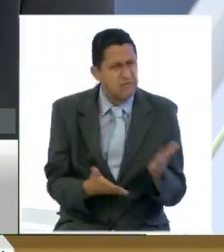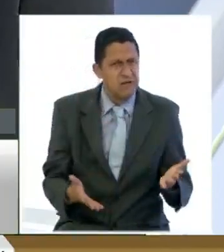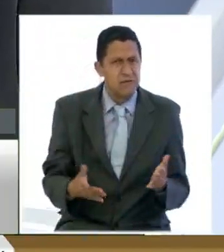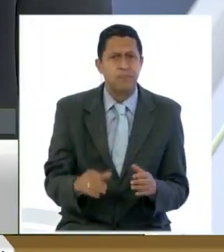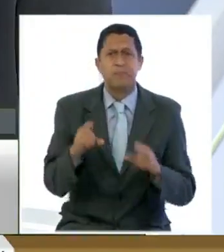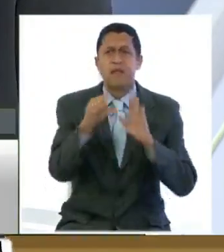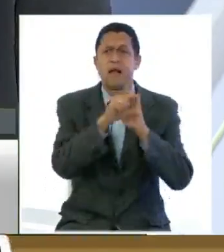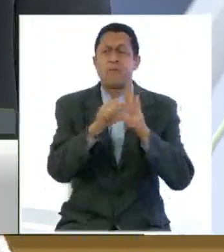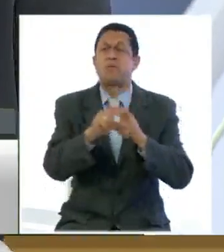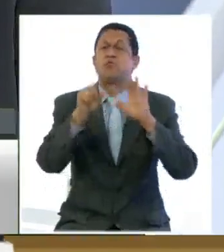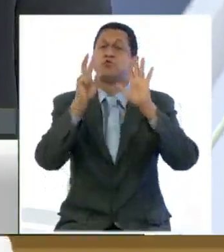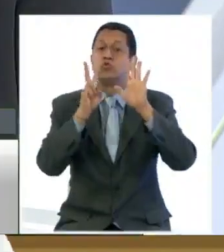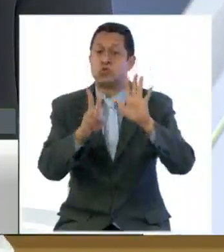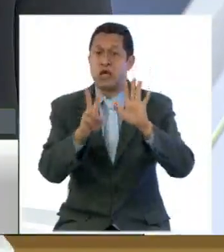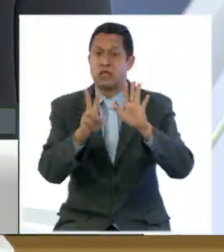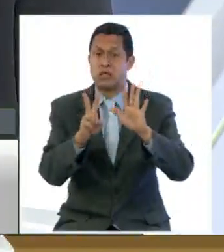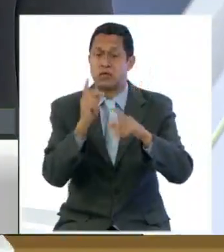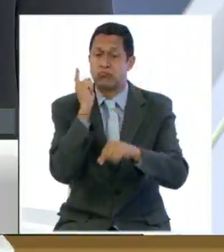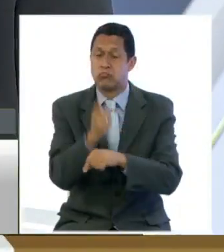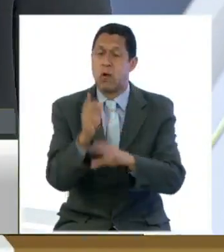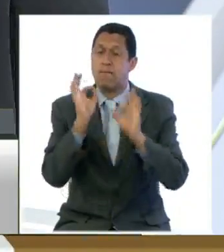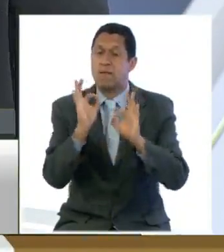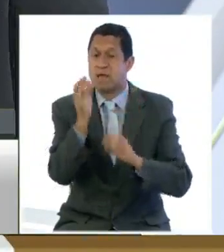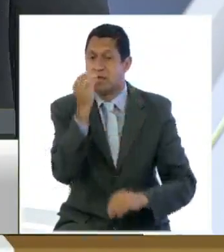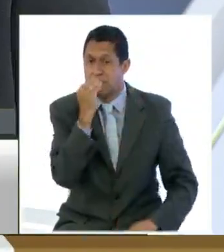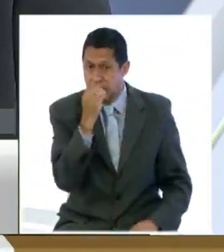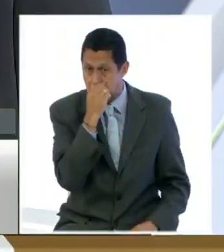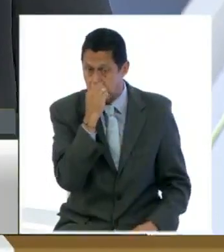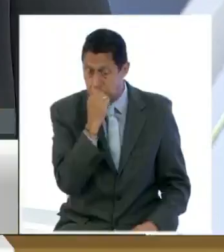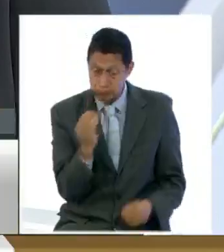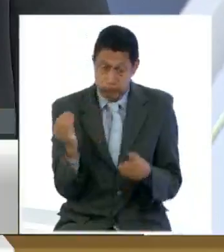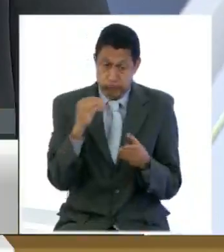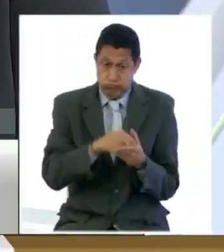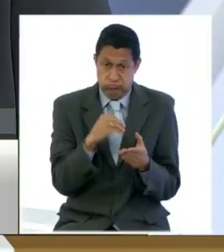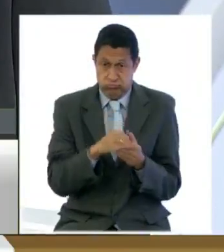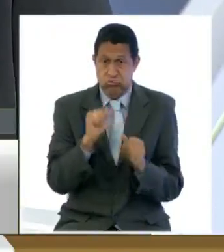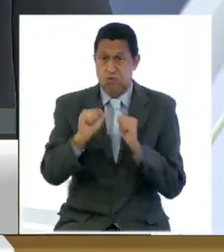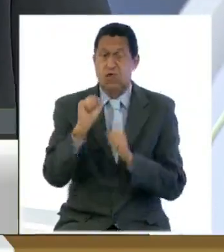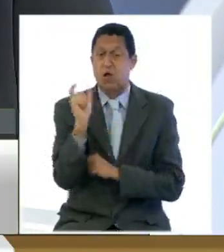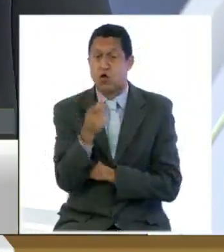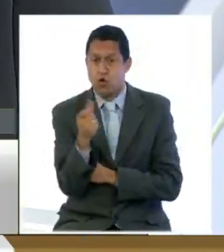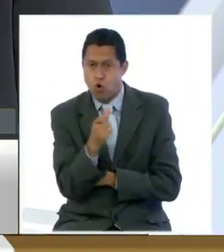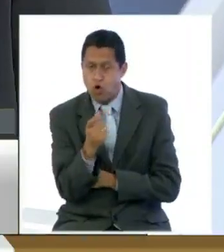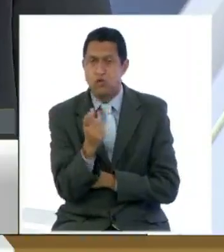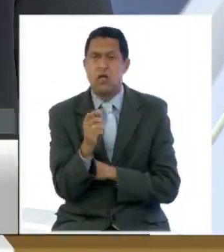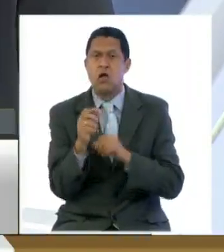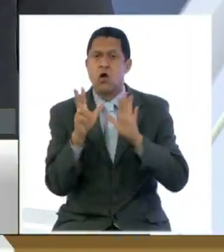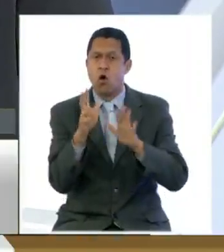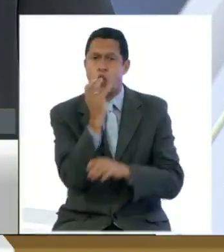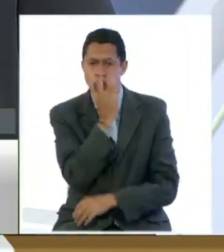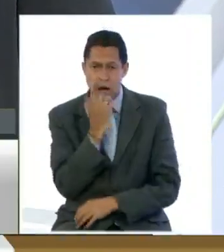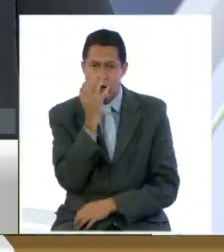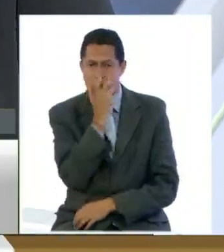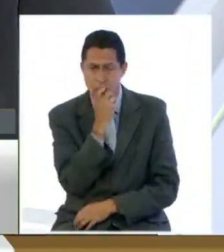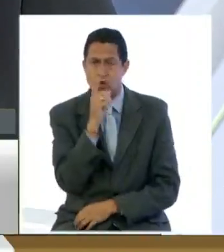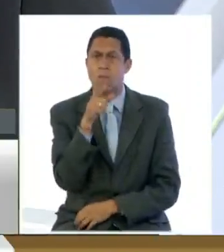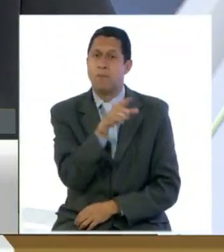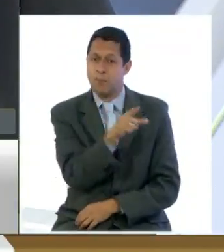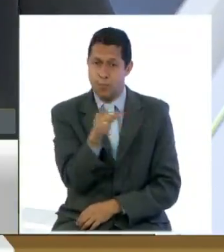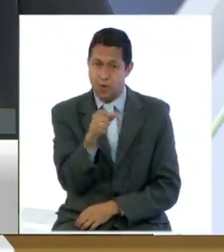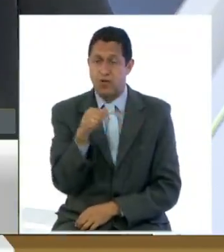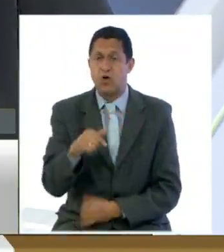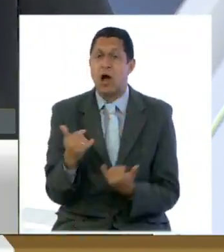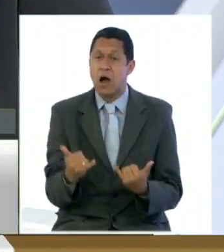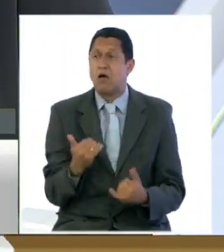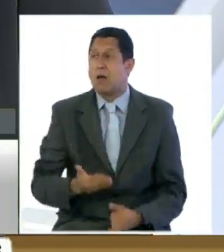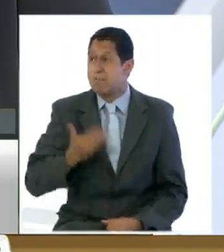capítulo 7 que tiene que ver con los regímenes especiales de alimentación, donde está incluido la intolerancia al gluten, los 8 alérgenos. Y por eso es este